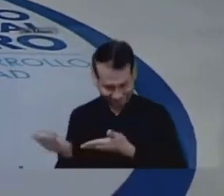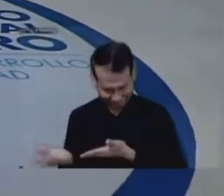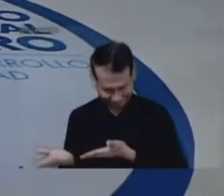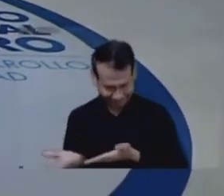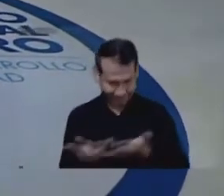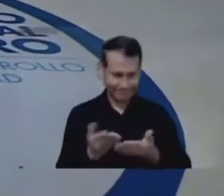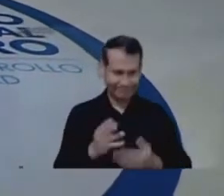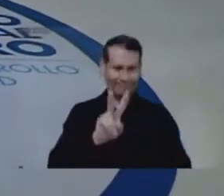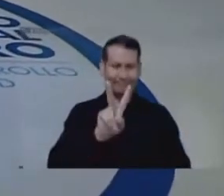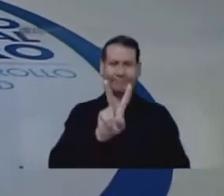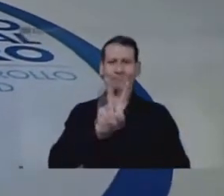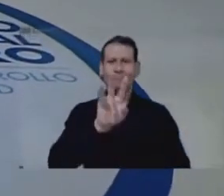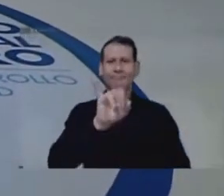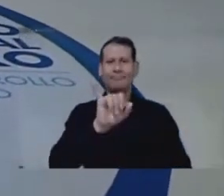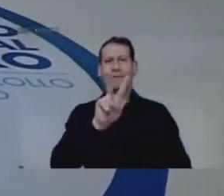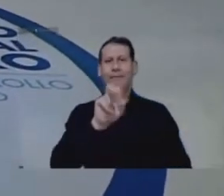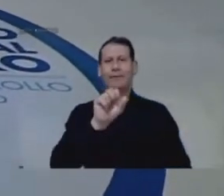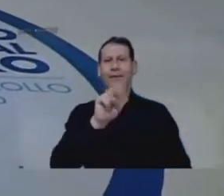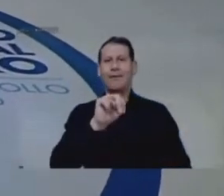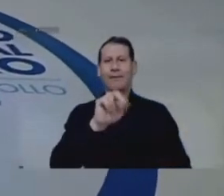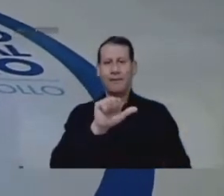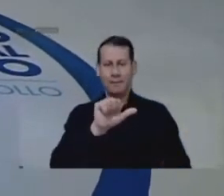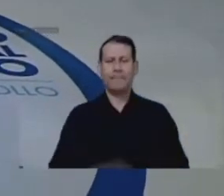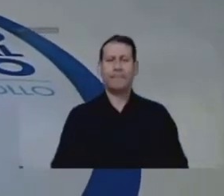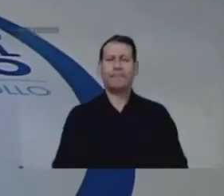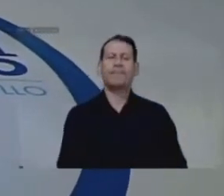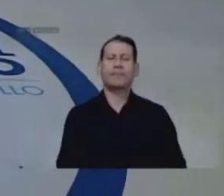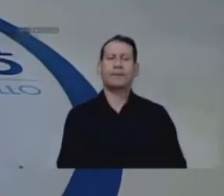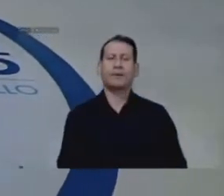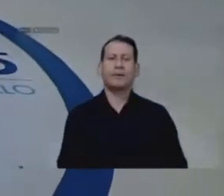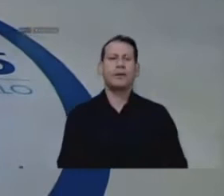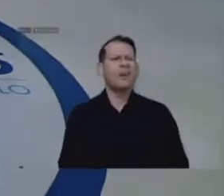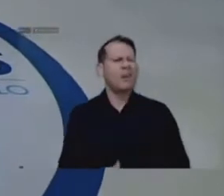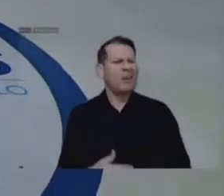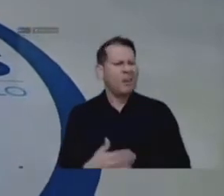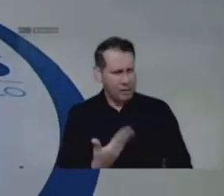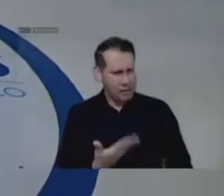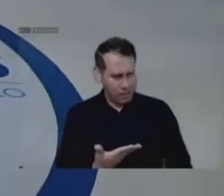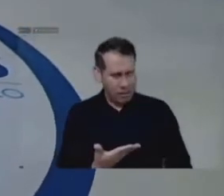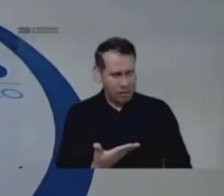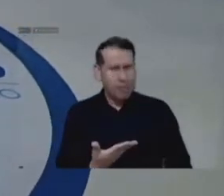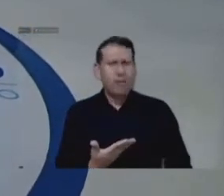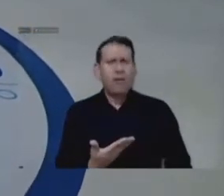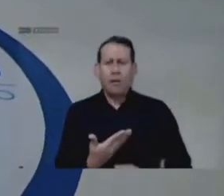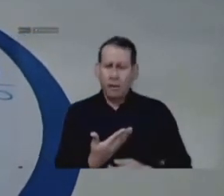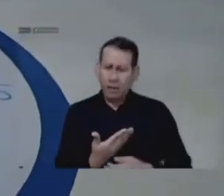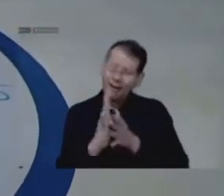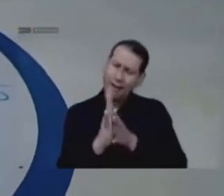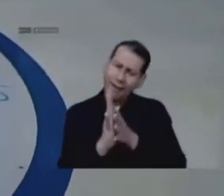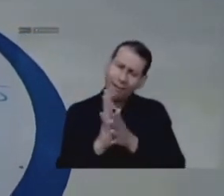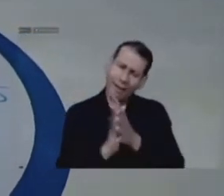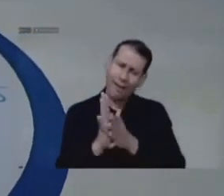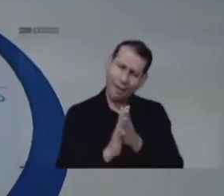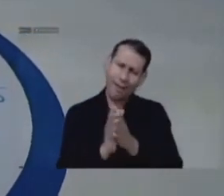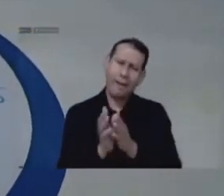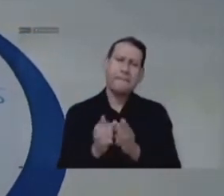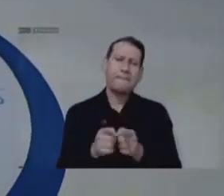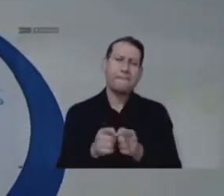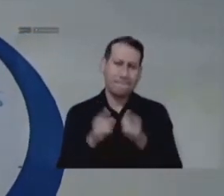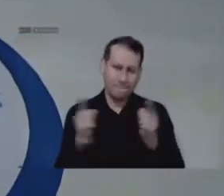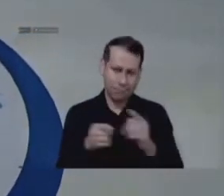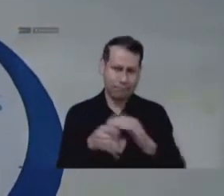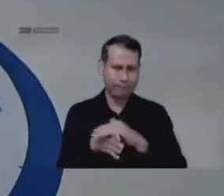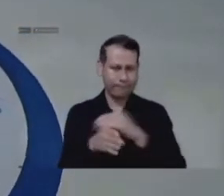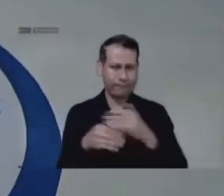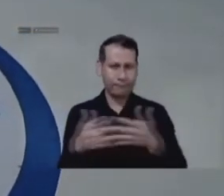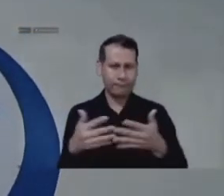quien nos estará pues dando la introducción en este sentido. Entonces, ¿podemos proyectar la